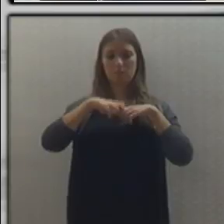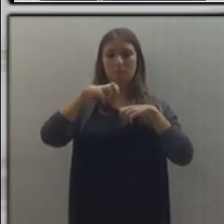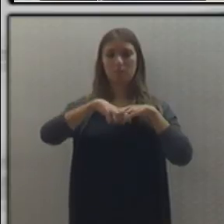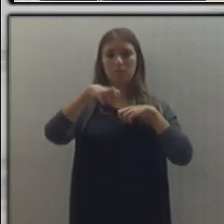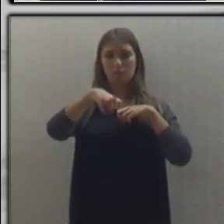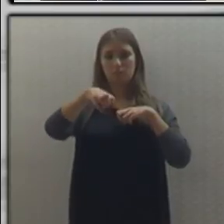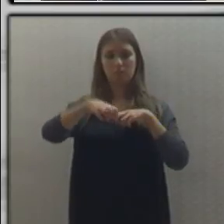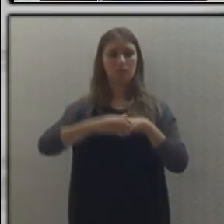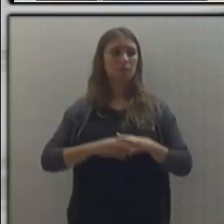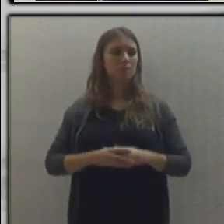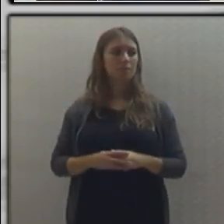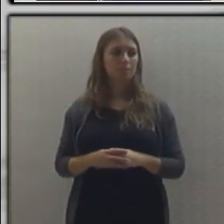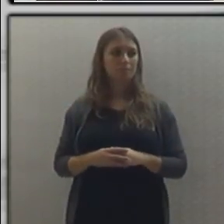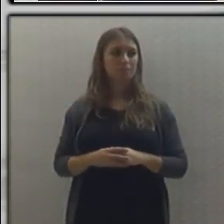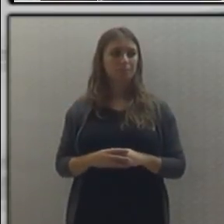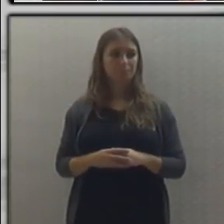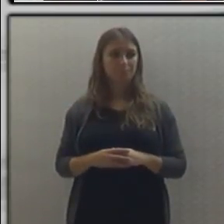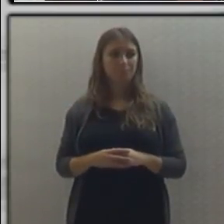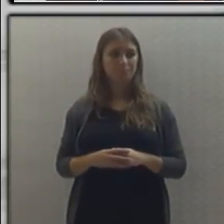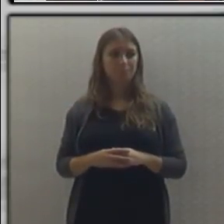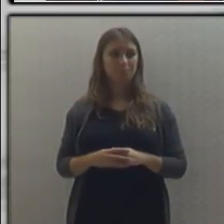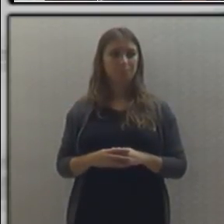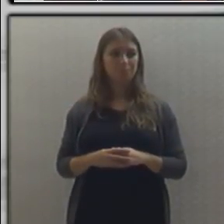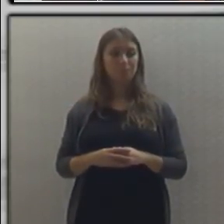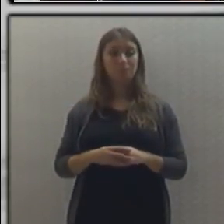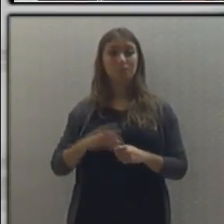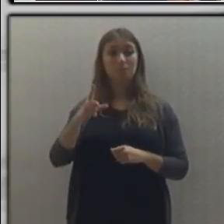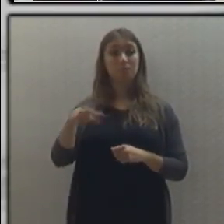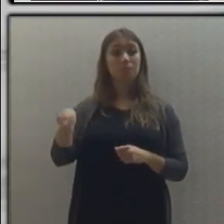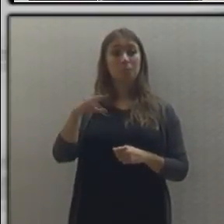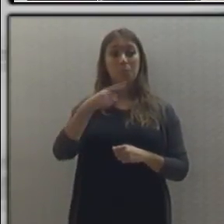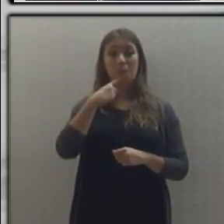A ver, aquí está. Bueno, ellos lo que plantean es